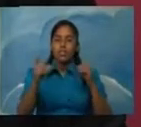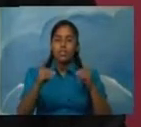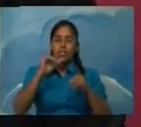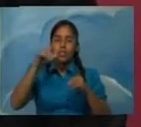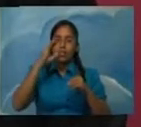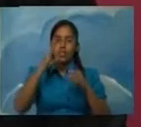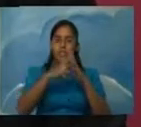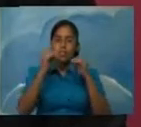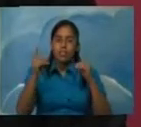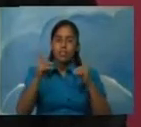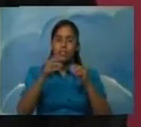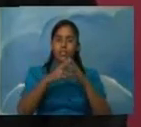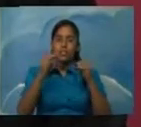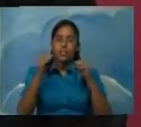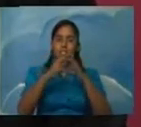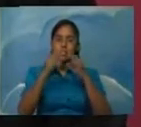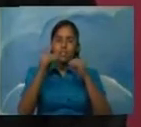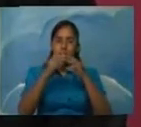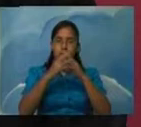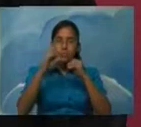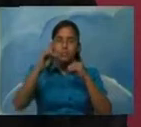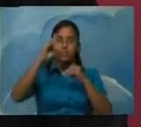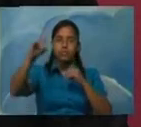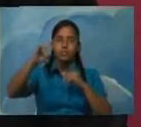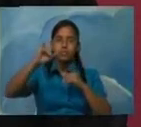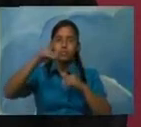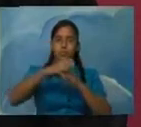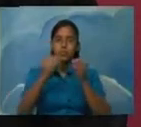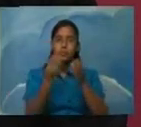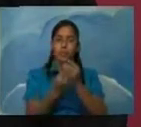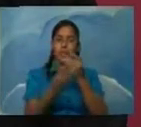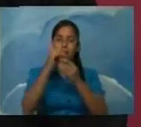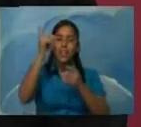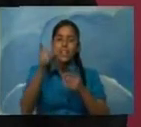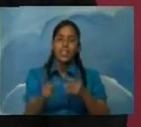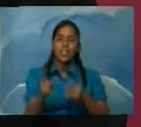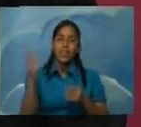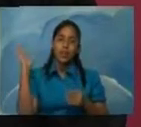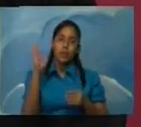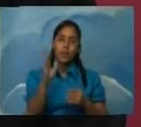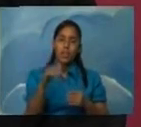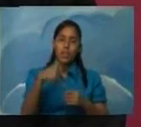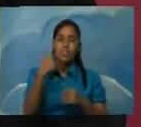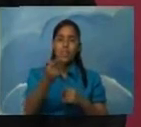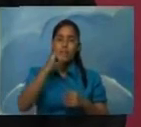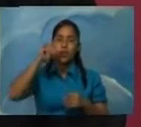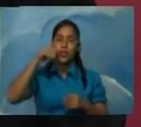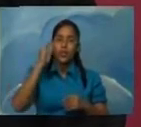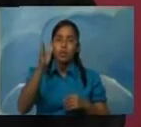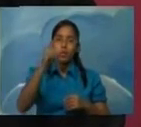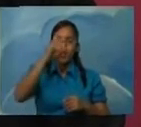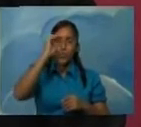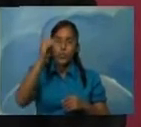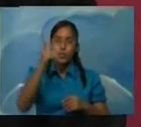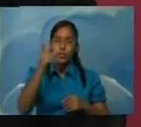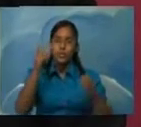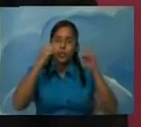Dios, de la abundancia voluntaria de tu mano será lo que dieres, según Jehová tu Dios te